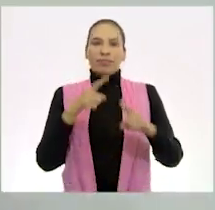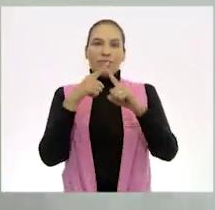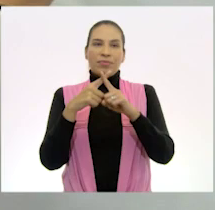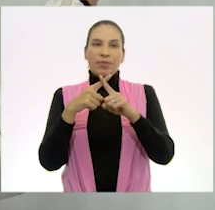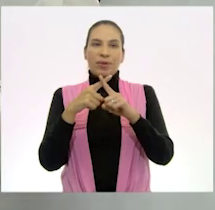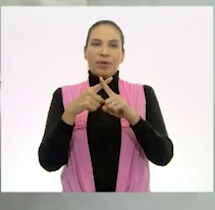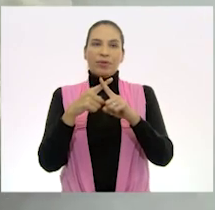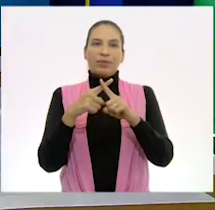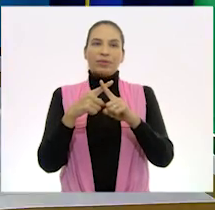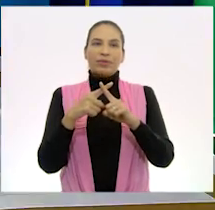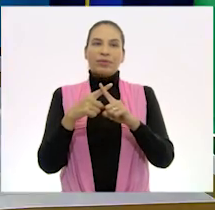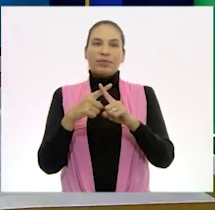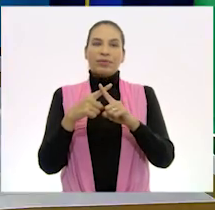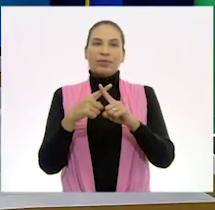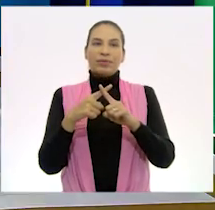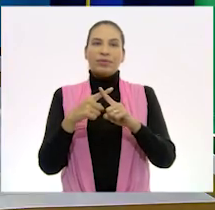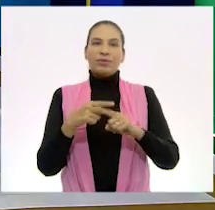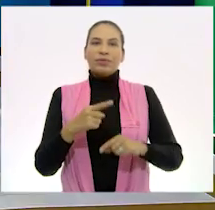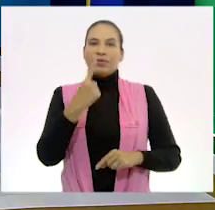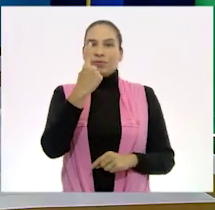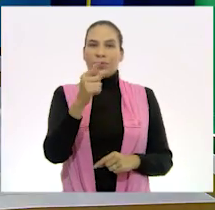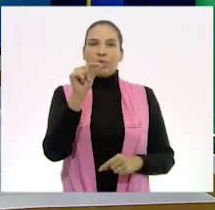por